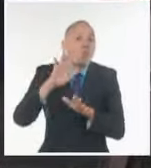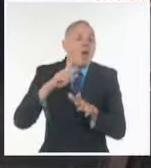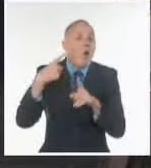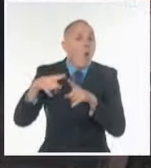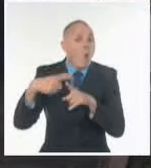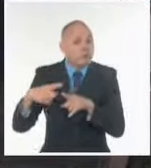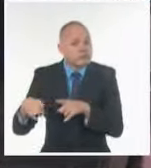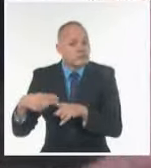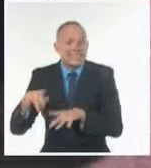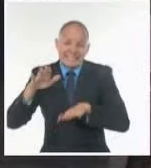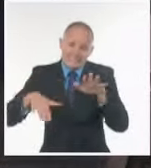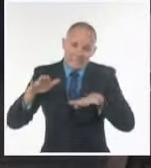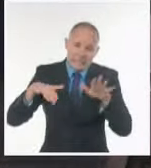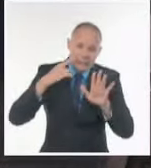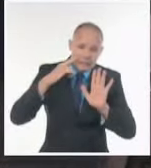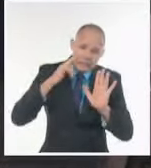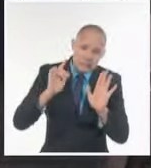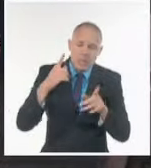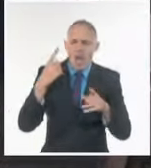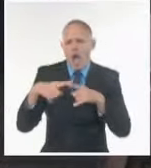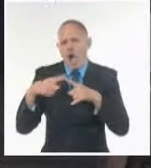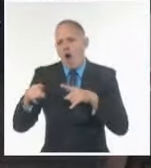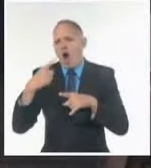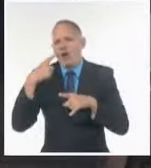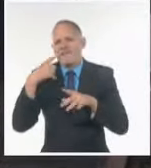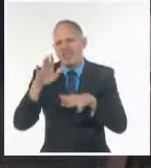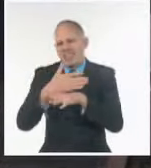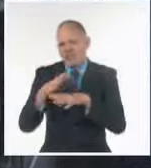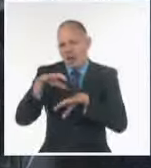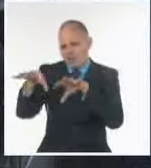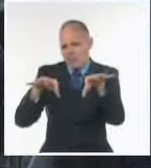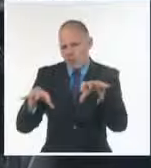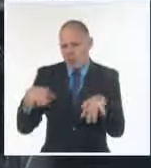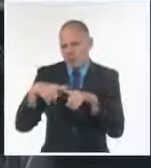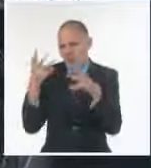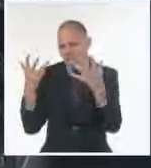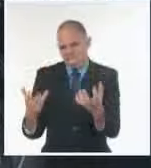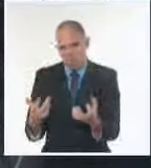de los CAR, de los calentadores regenerativos, que también están en muy mal estado.